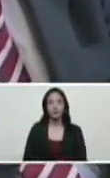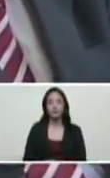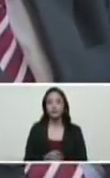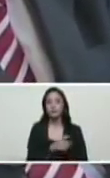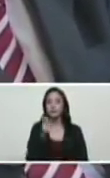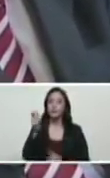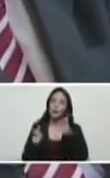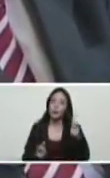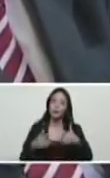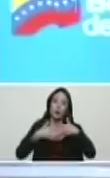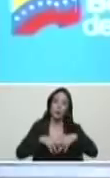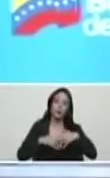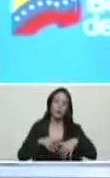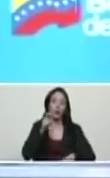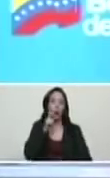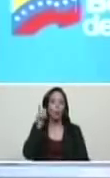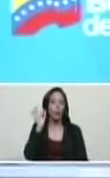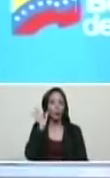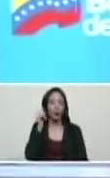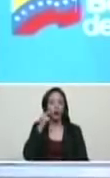empresarios, empresas, gobiernos